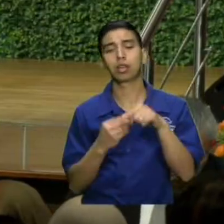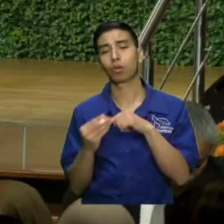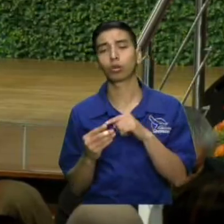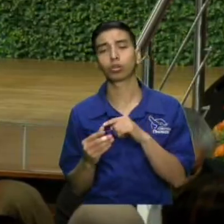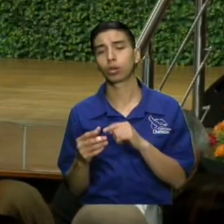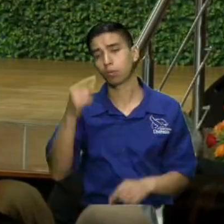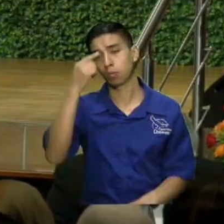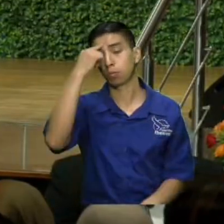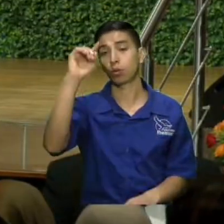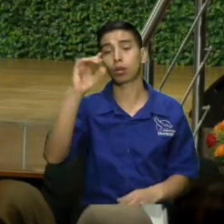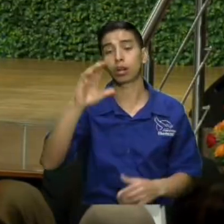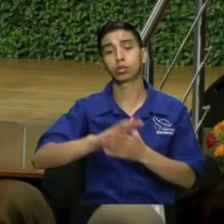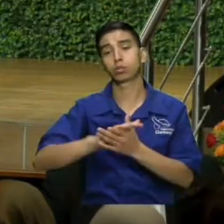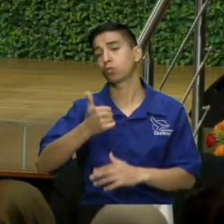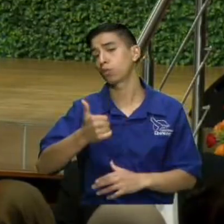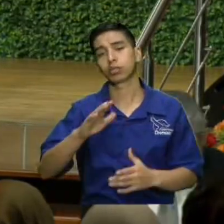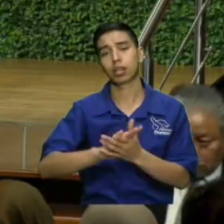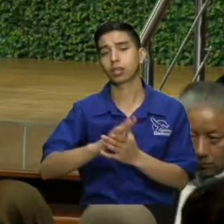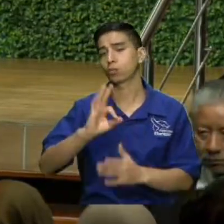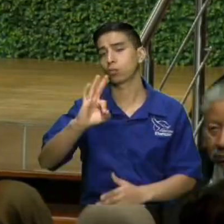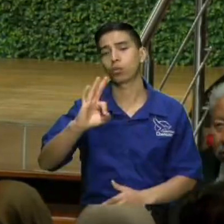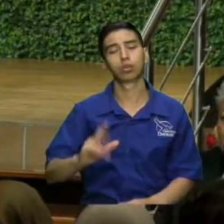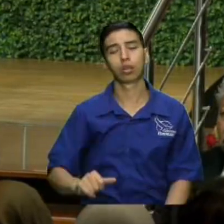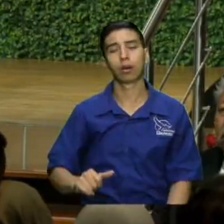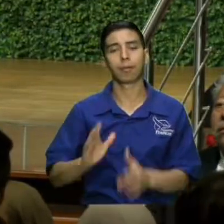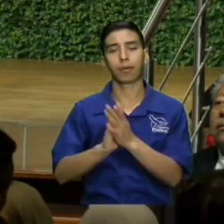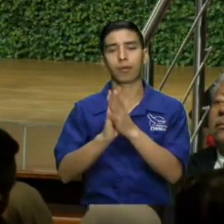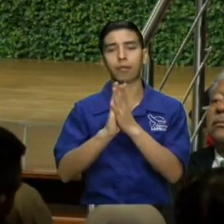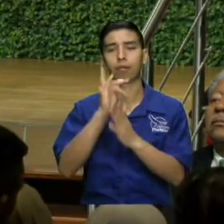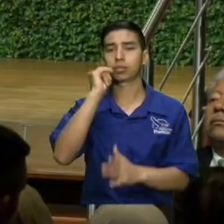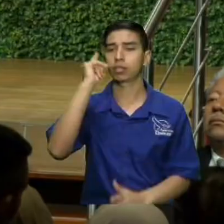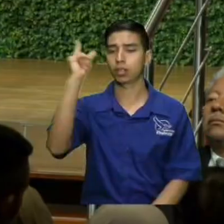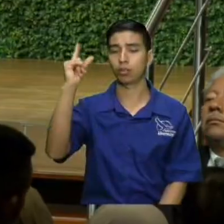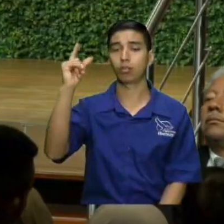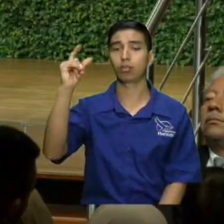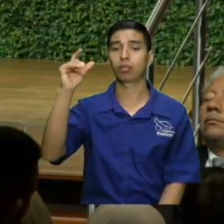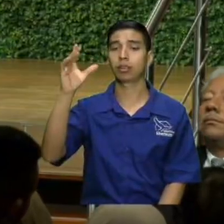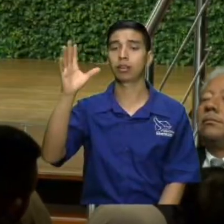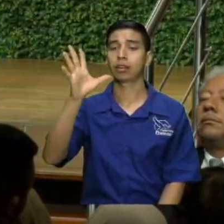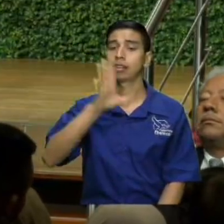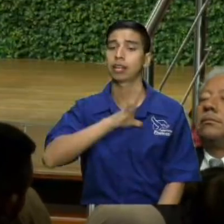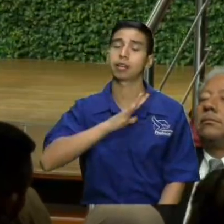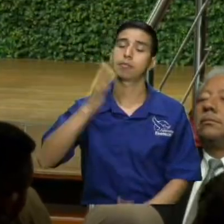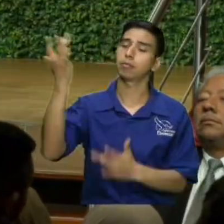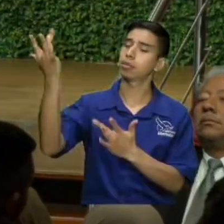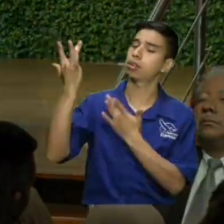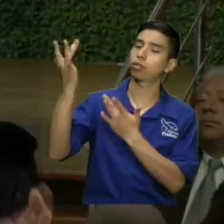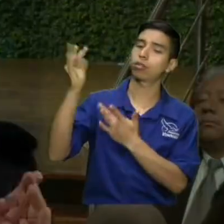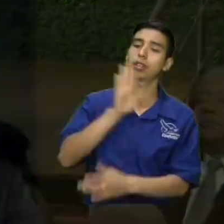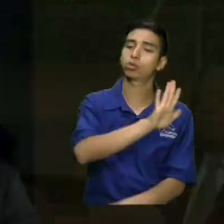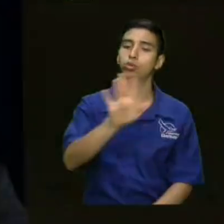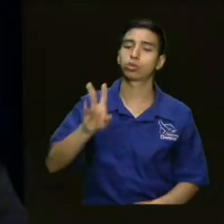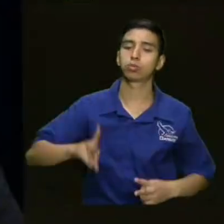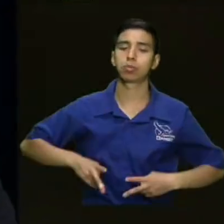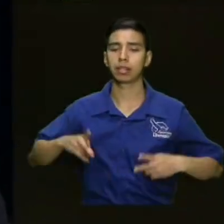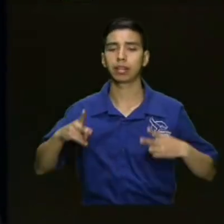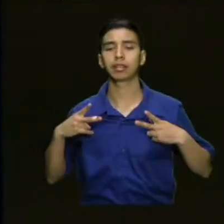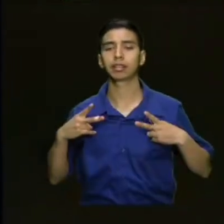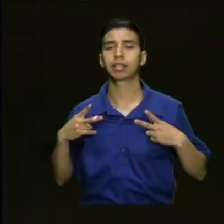hermanos, nietos. Alcánzalos. Te lo ruego con todo mi corazón.